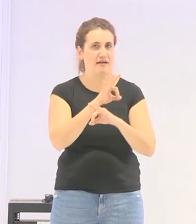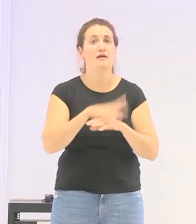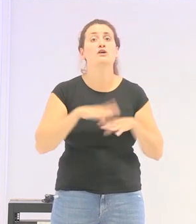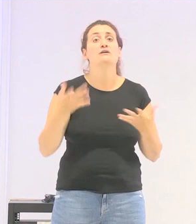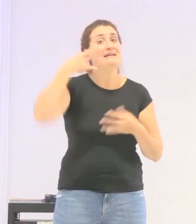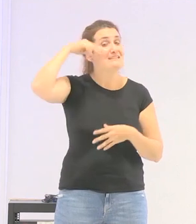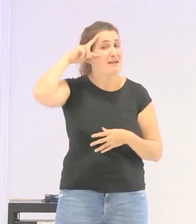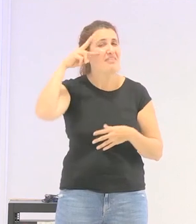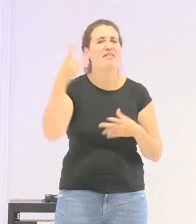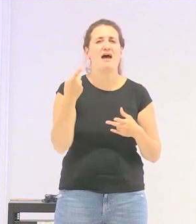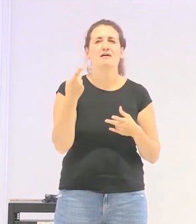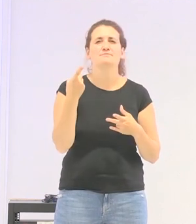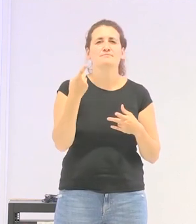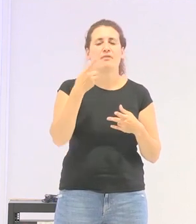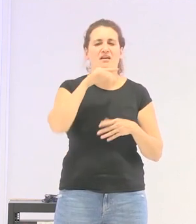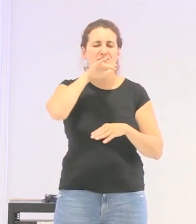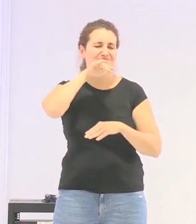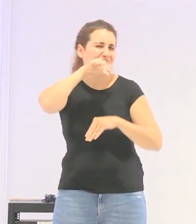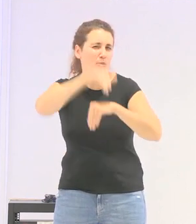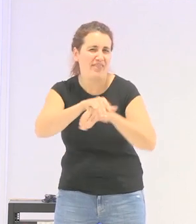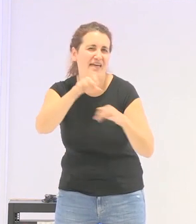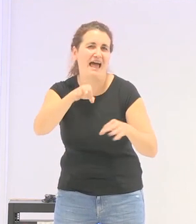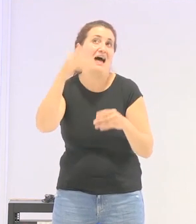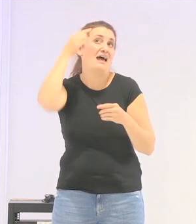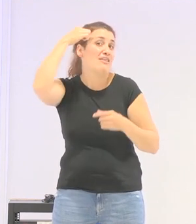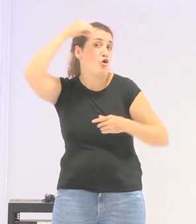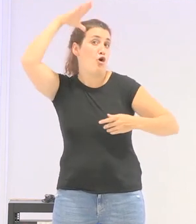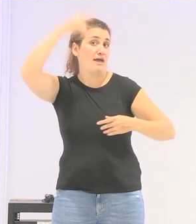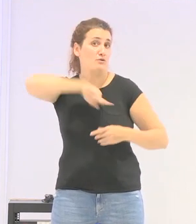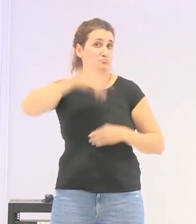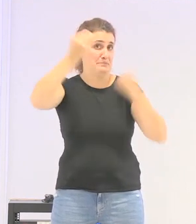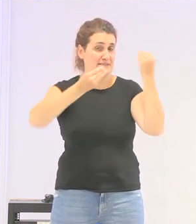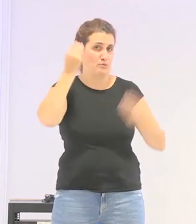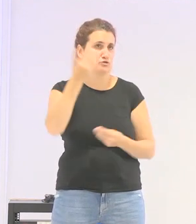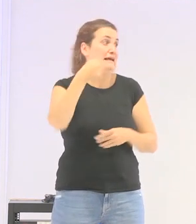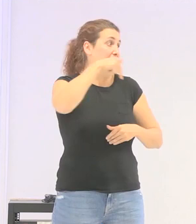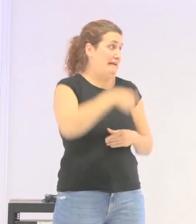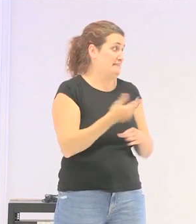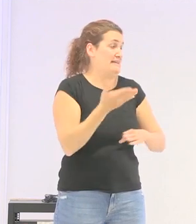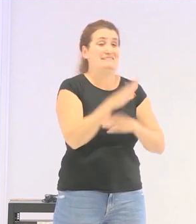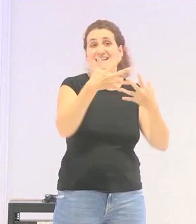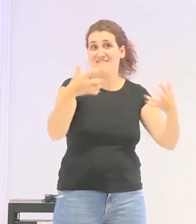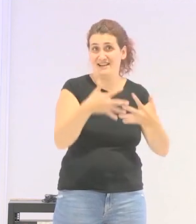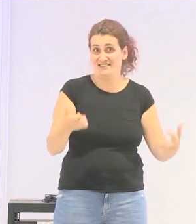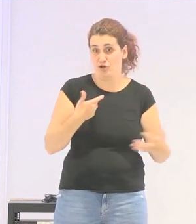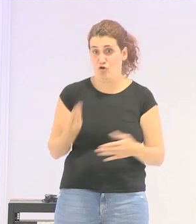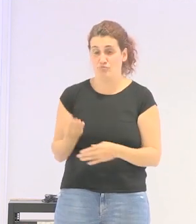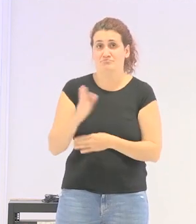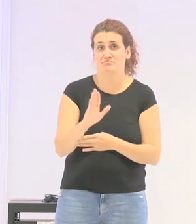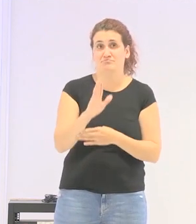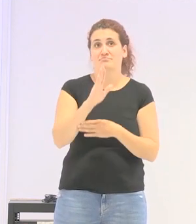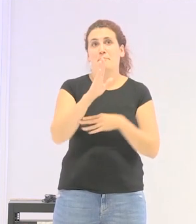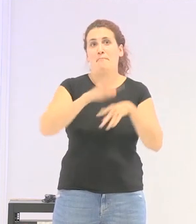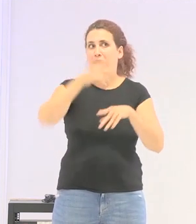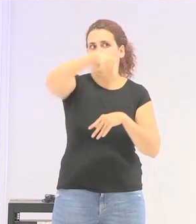experiencia se somete a la ideología al pensar. Bueno, esto es lo que traía para